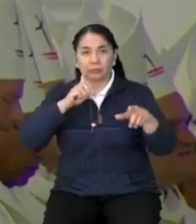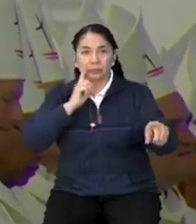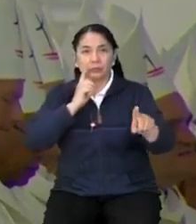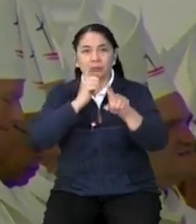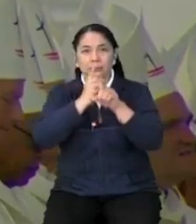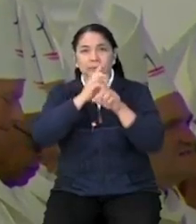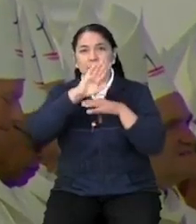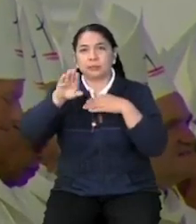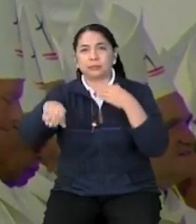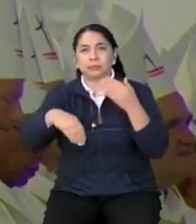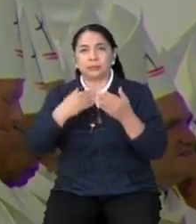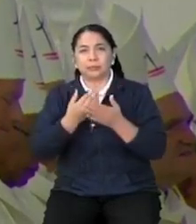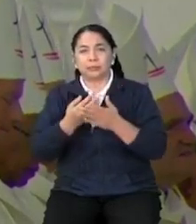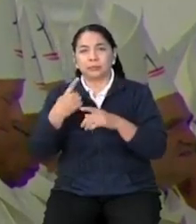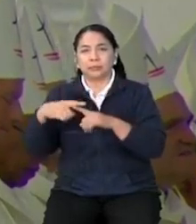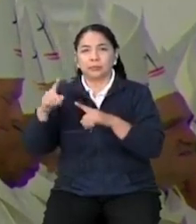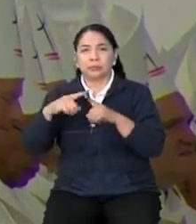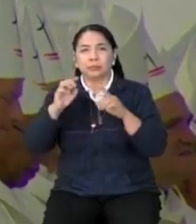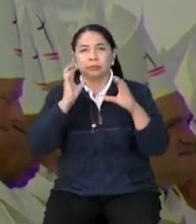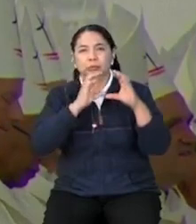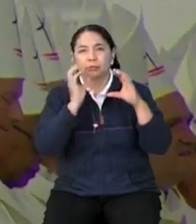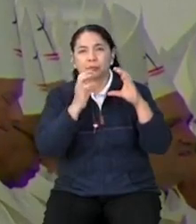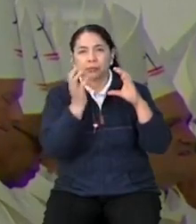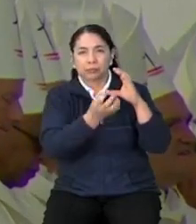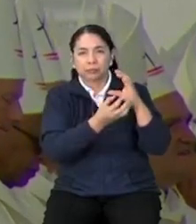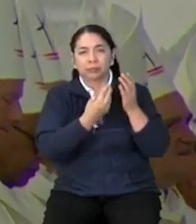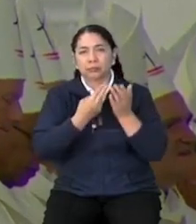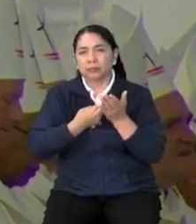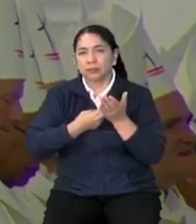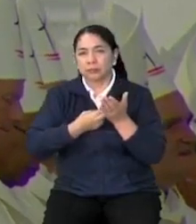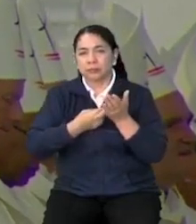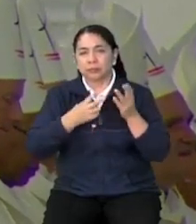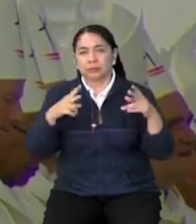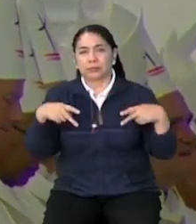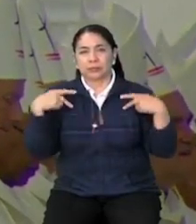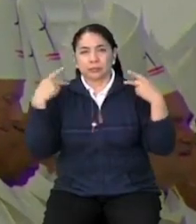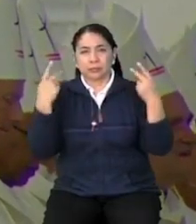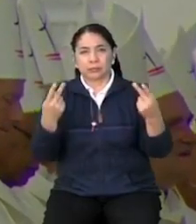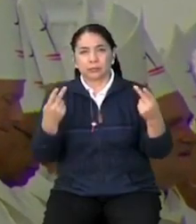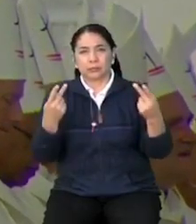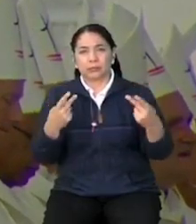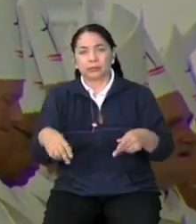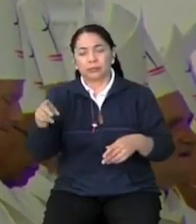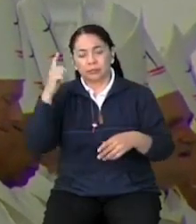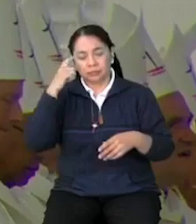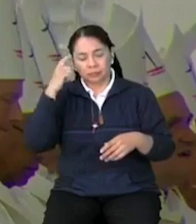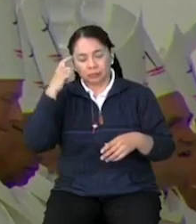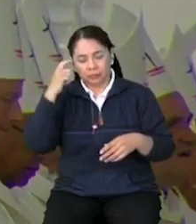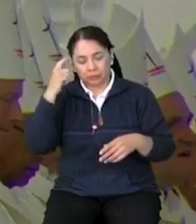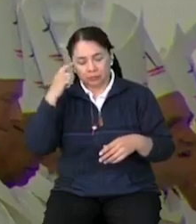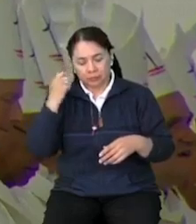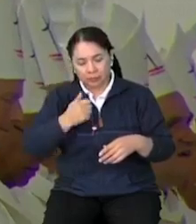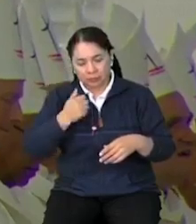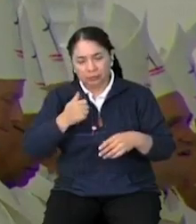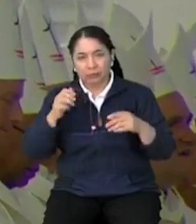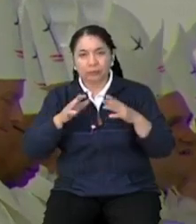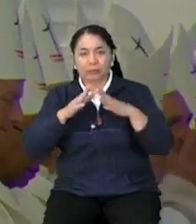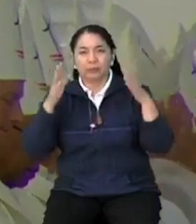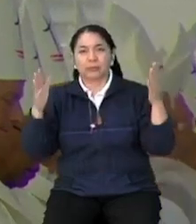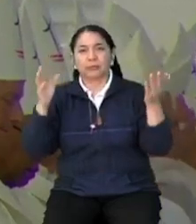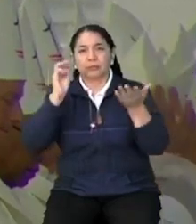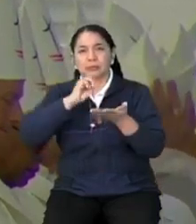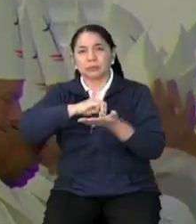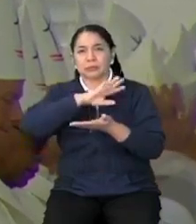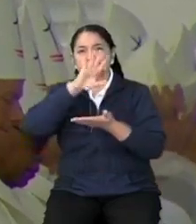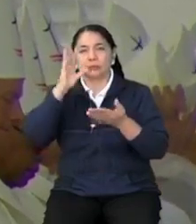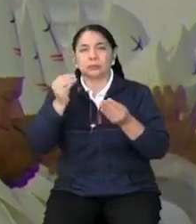de todos los continentes reunidos para vivir y reflexionar el gran misterio